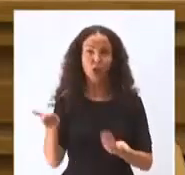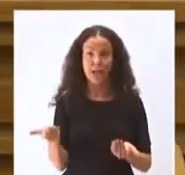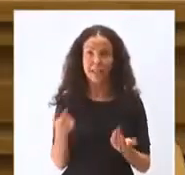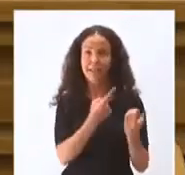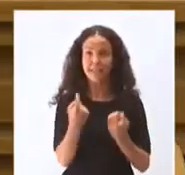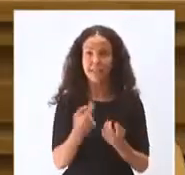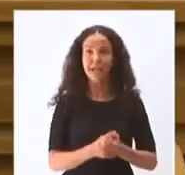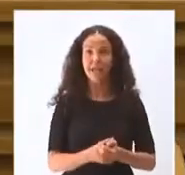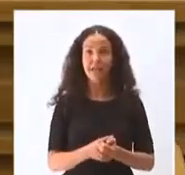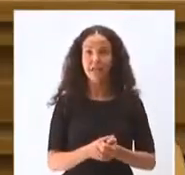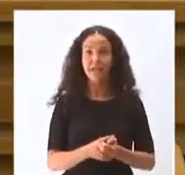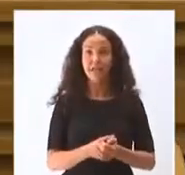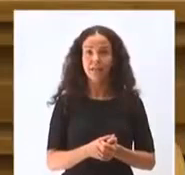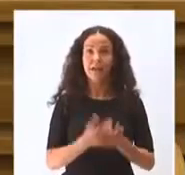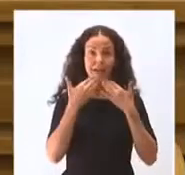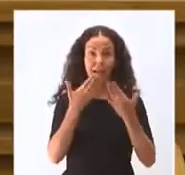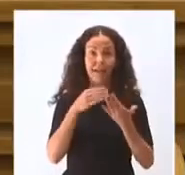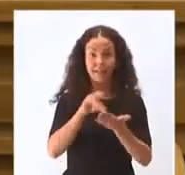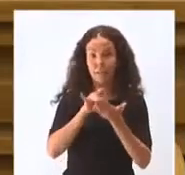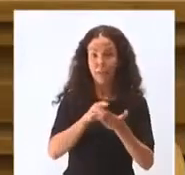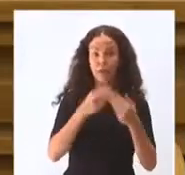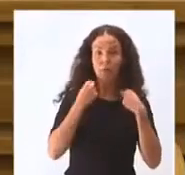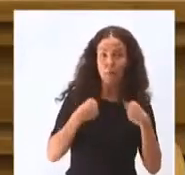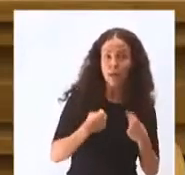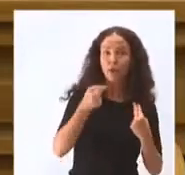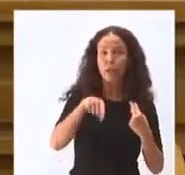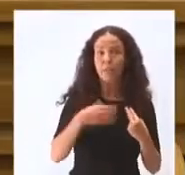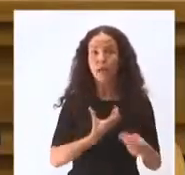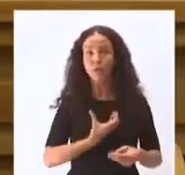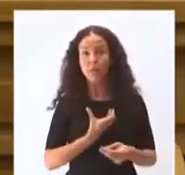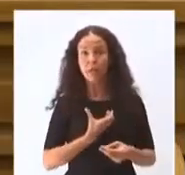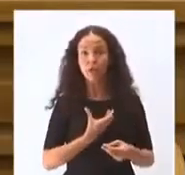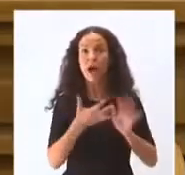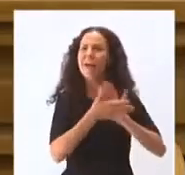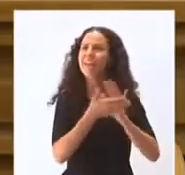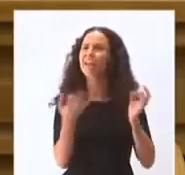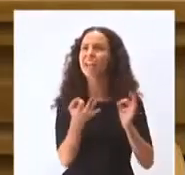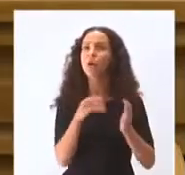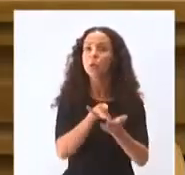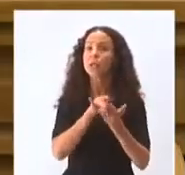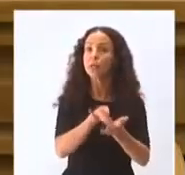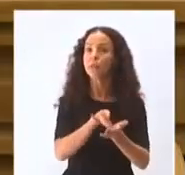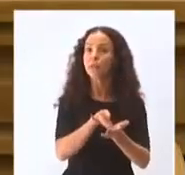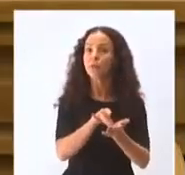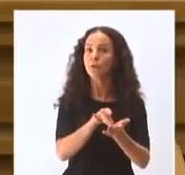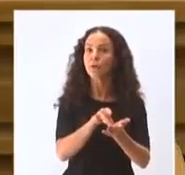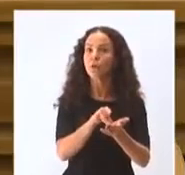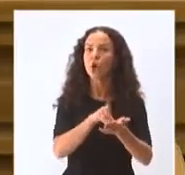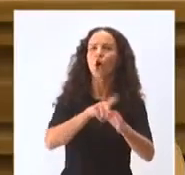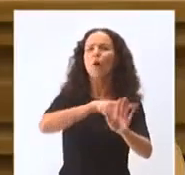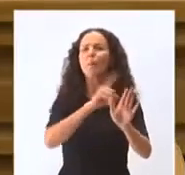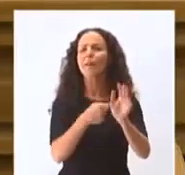lo necesitan a través de estos servicios con diputaciones y con ayuntamientos de lo que estamos hablando es de un servicio cada vez más integral